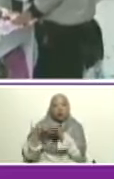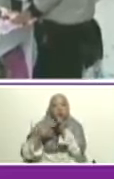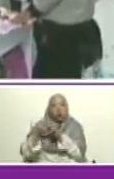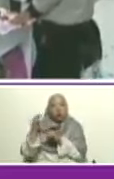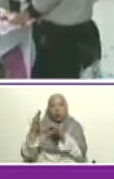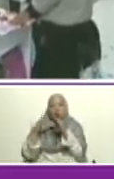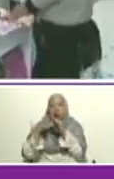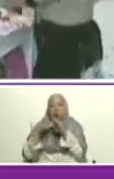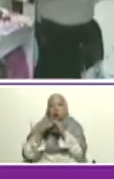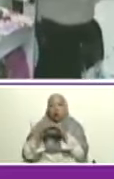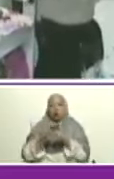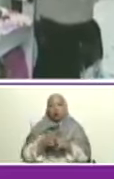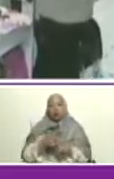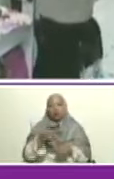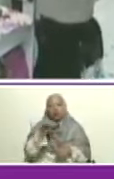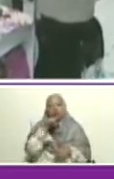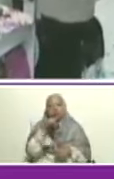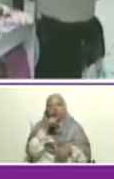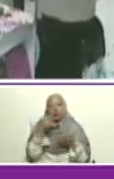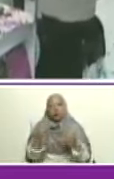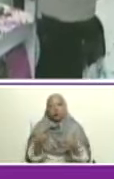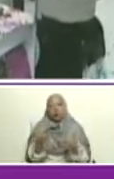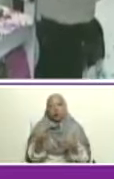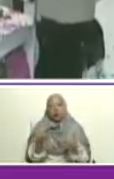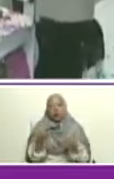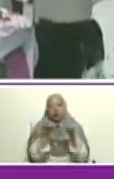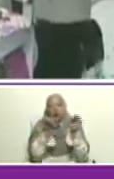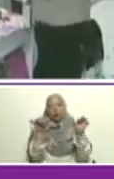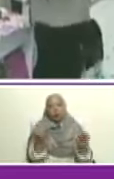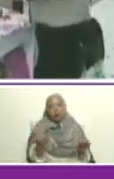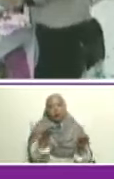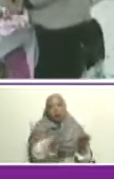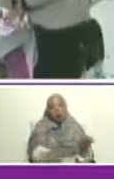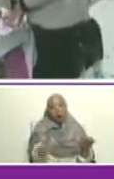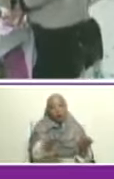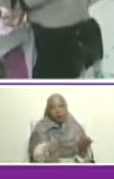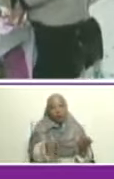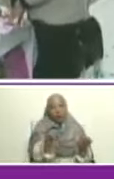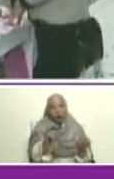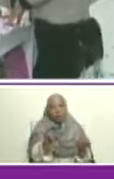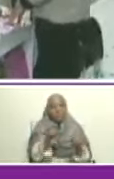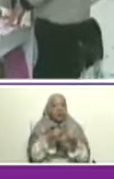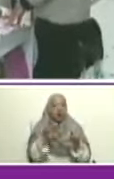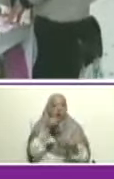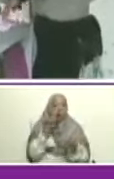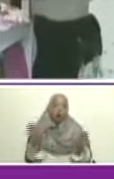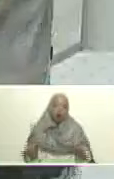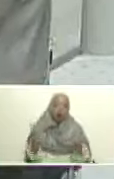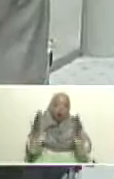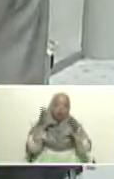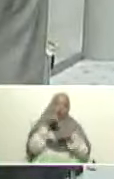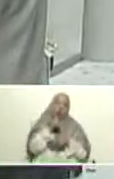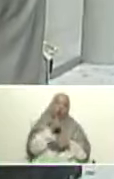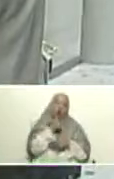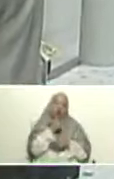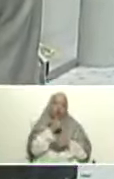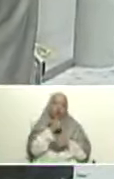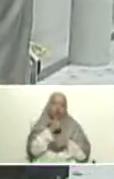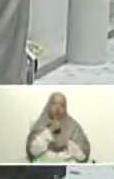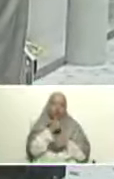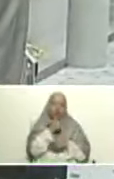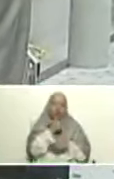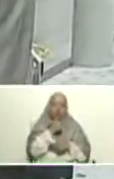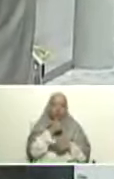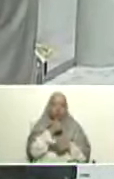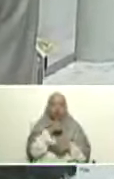Construirlo. Al lado de la Casa del PSU, para que... O sea, no existe, está el espacio físico, el terreno. Está el espacio físico. Y hay que construir